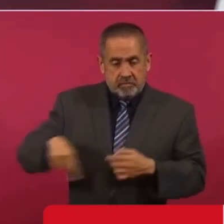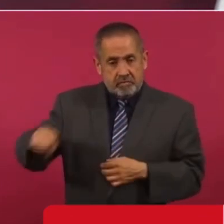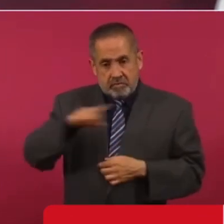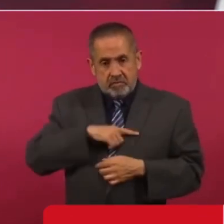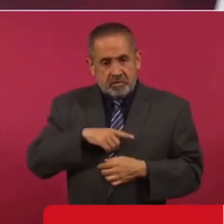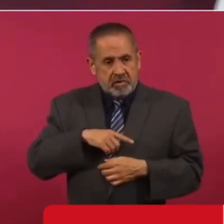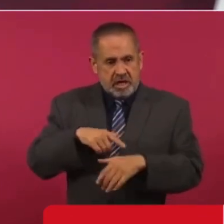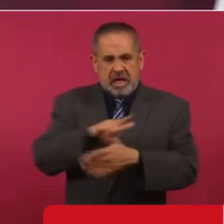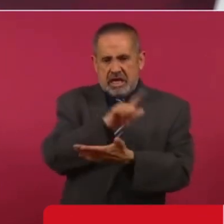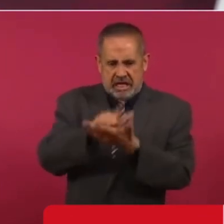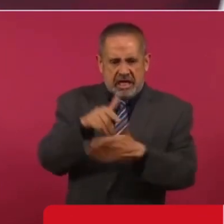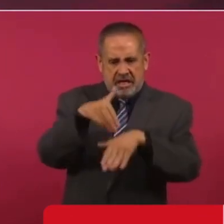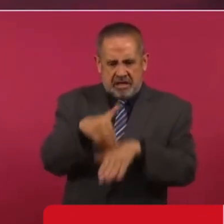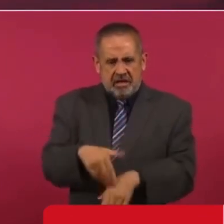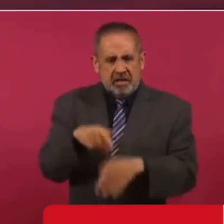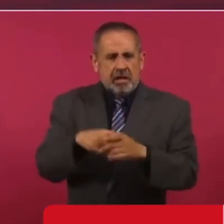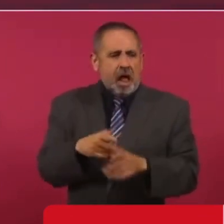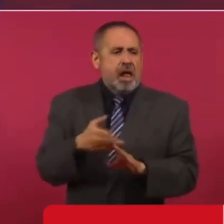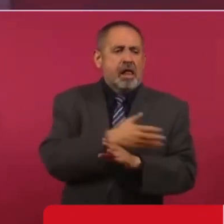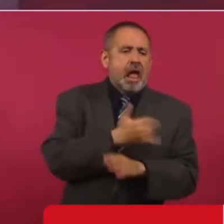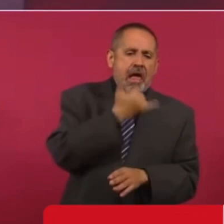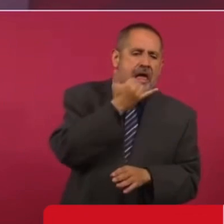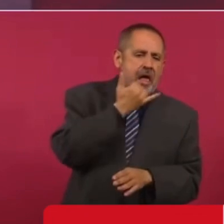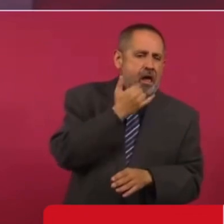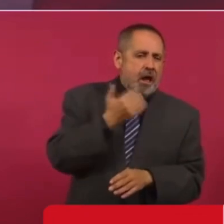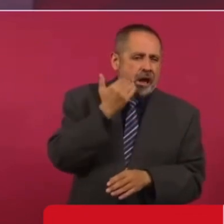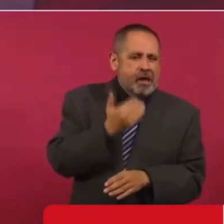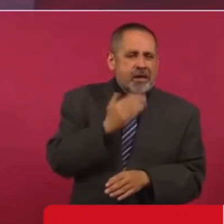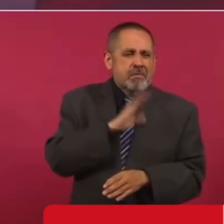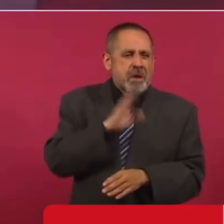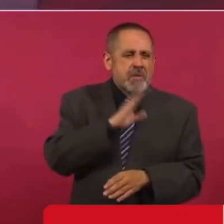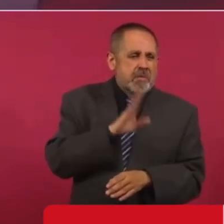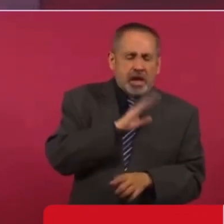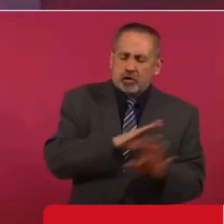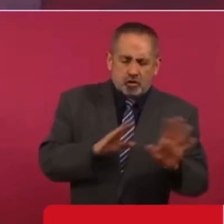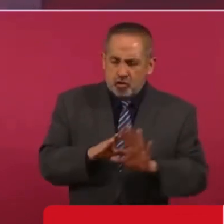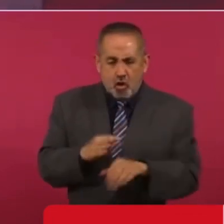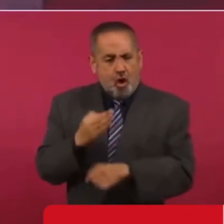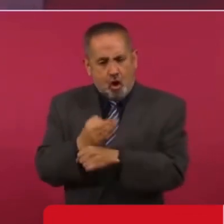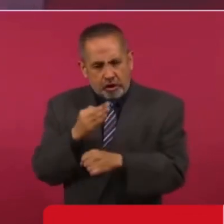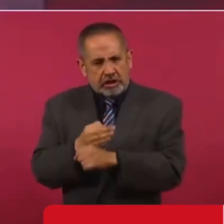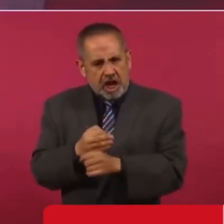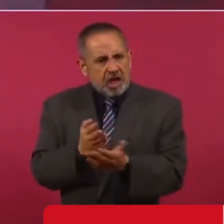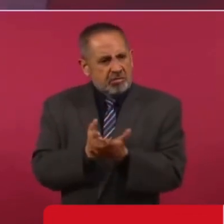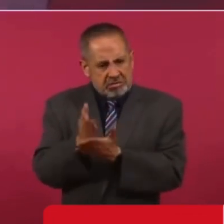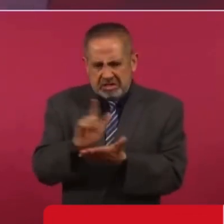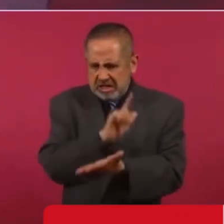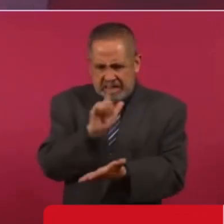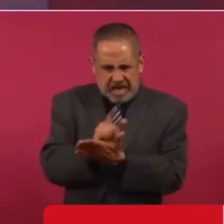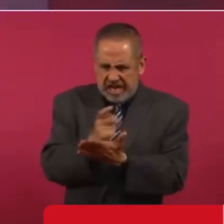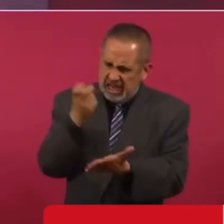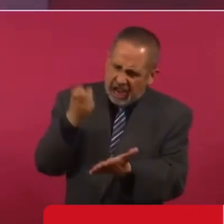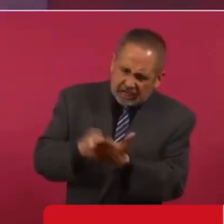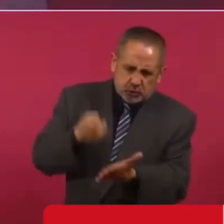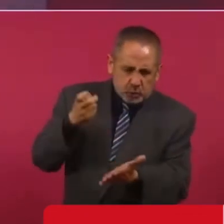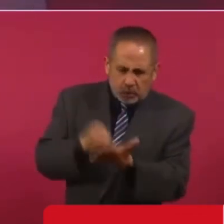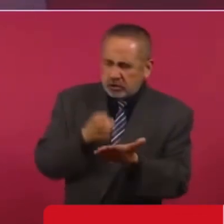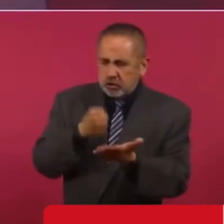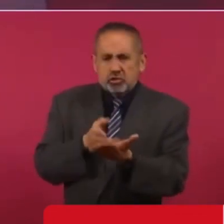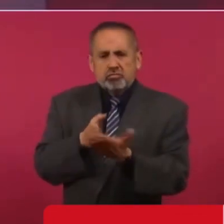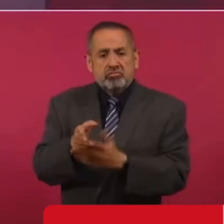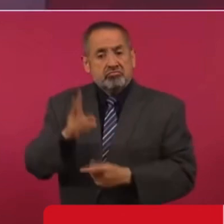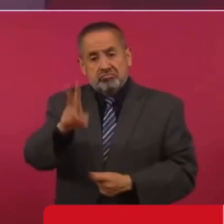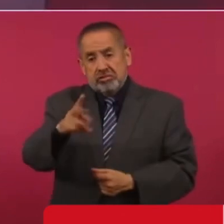Estado de Derecho, no un Estado de chueco o de cohecho, porque nosotros vamos a